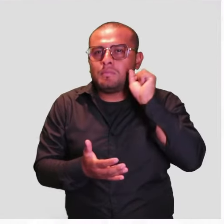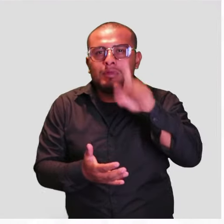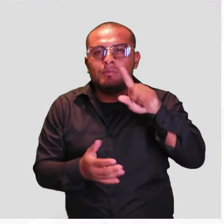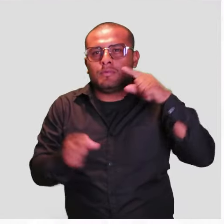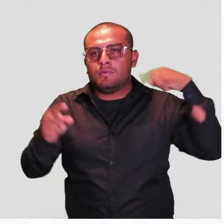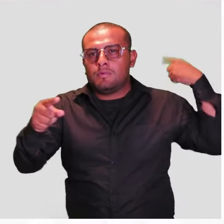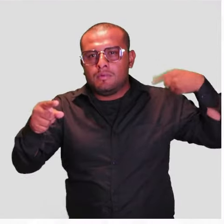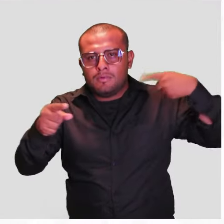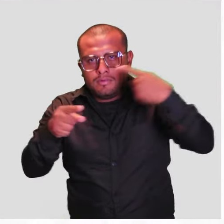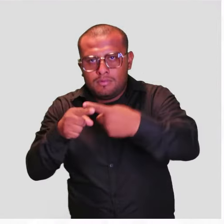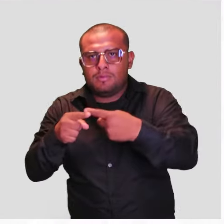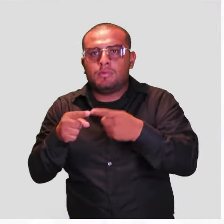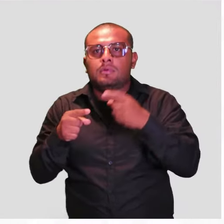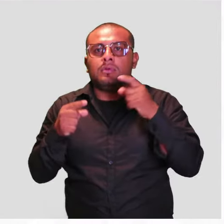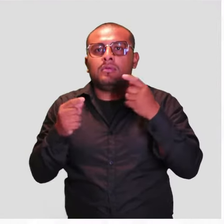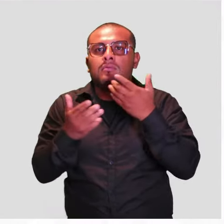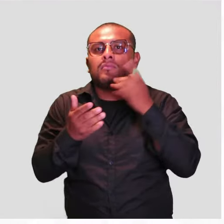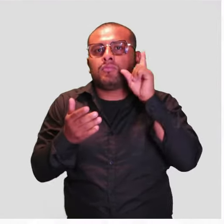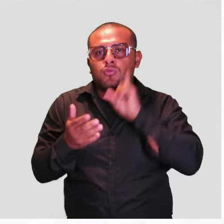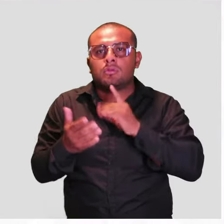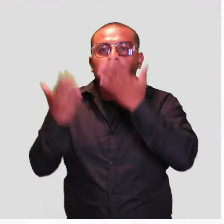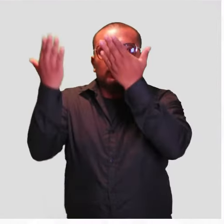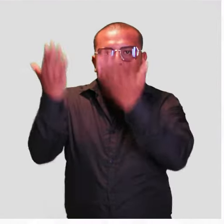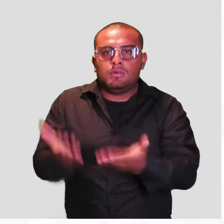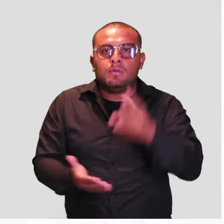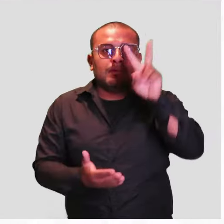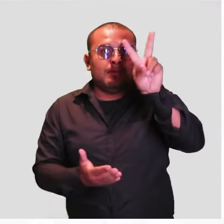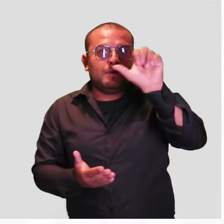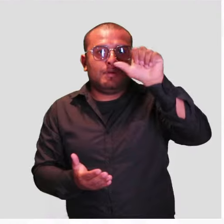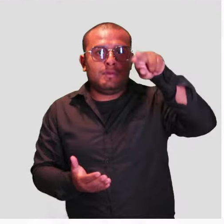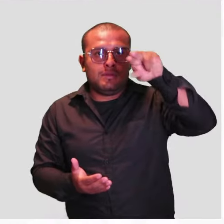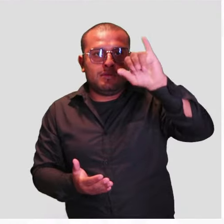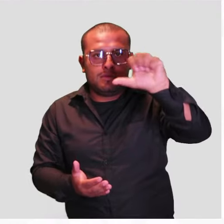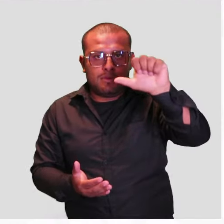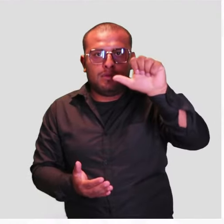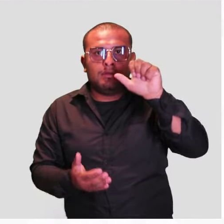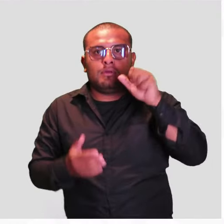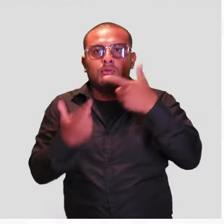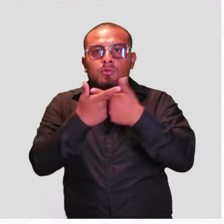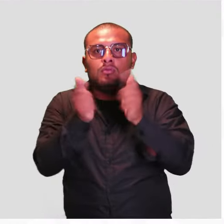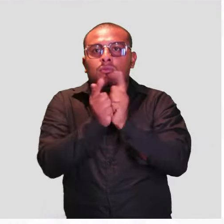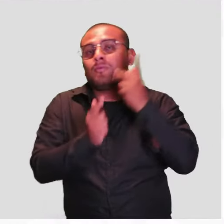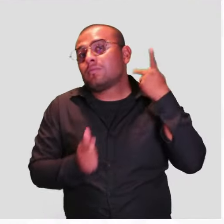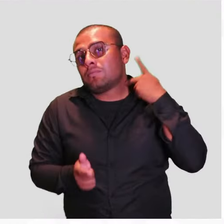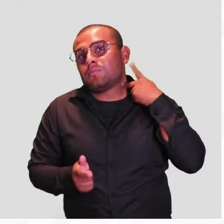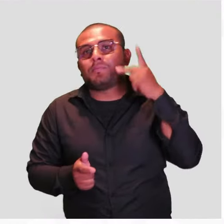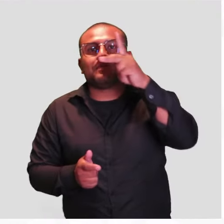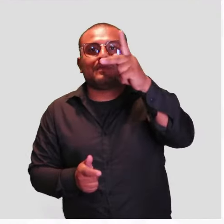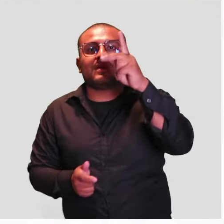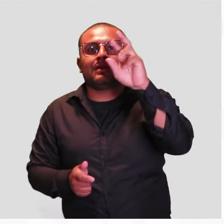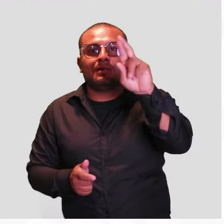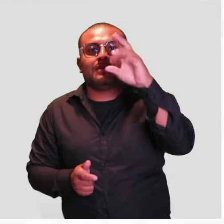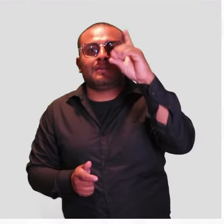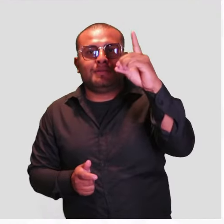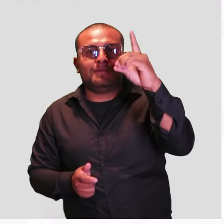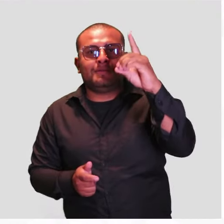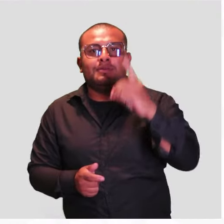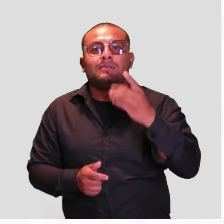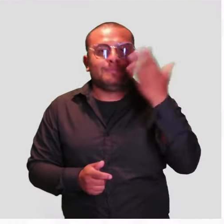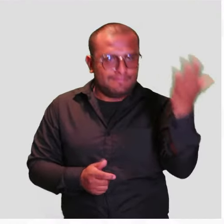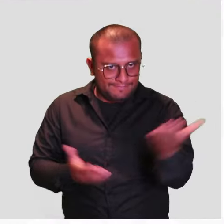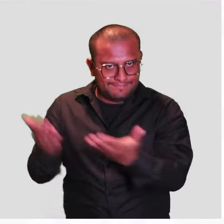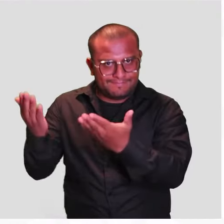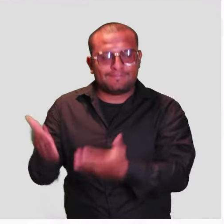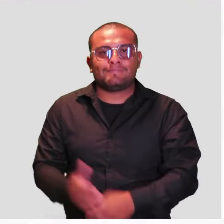intervención de la candidata Vania Camacho Galván del Partido Revolución Institucional. Le restan, candidata, 38